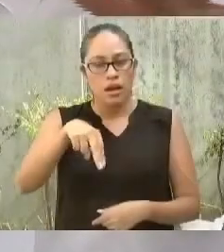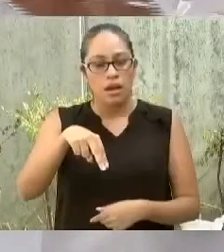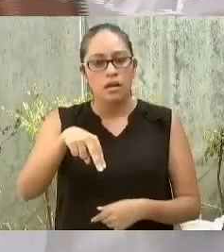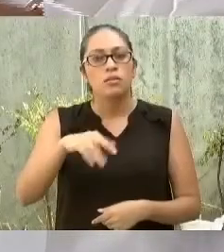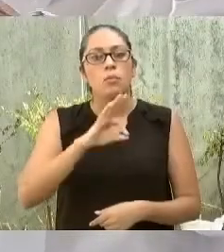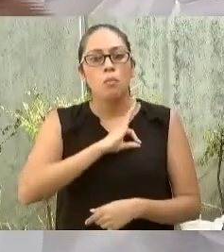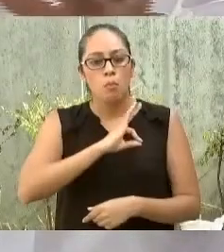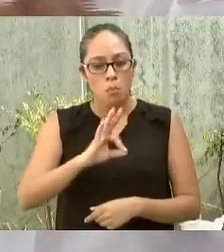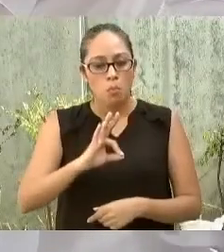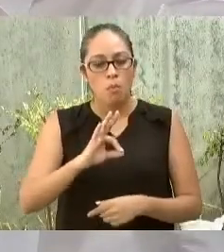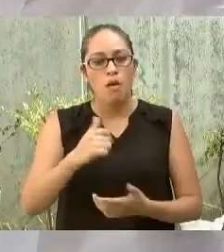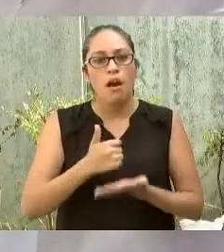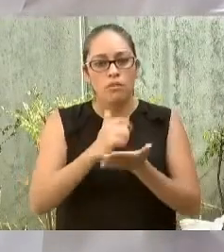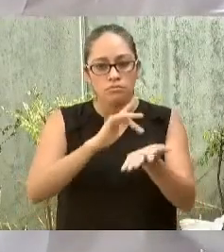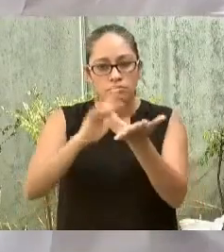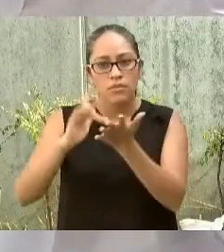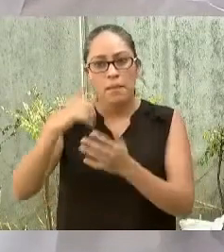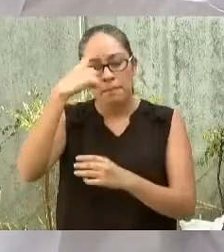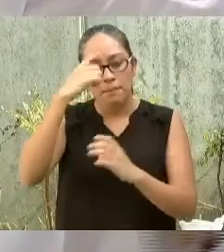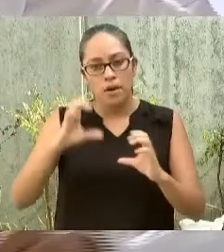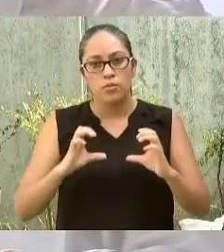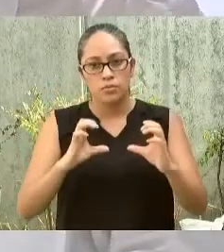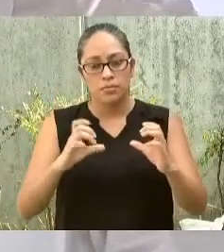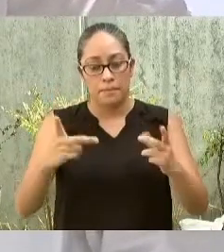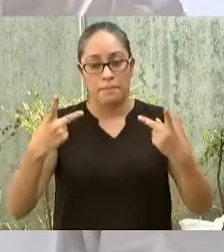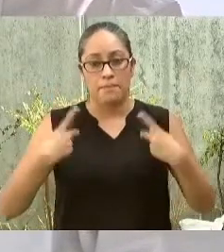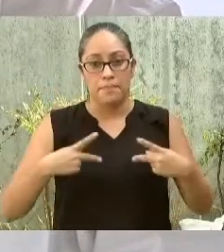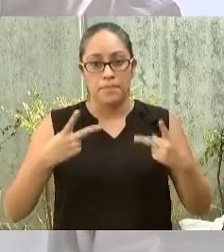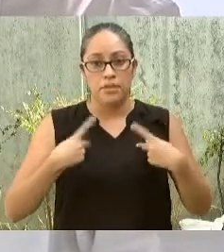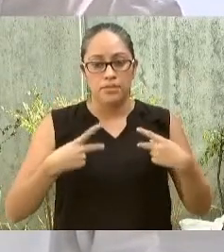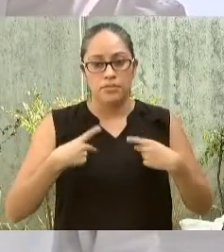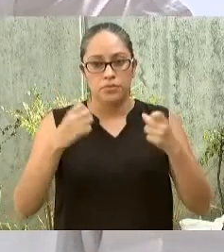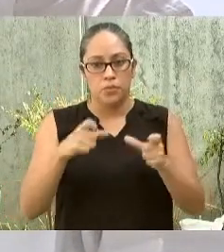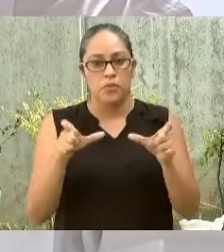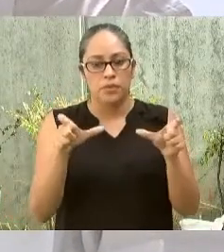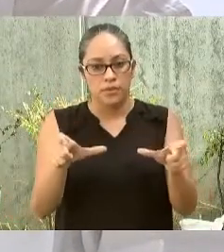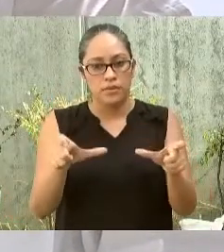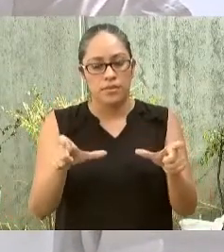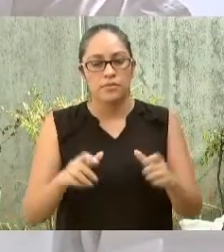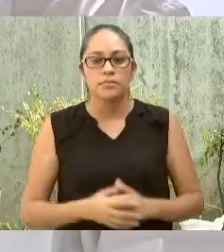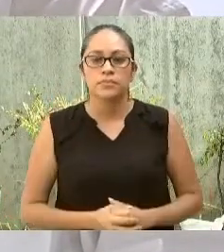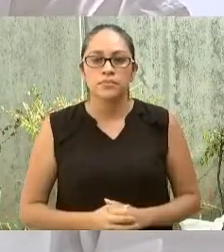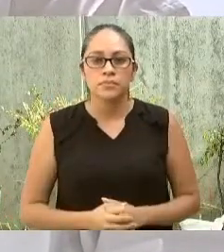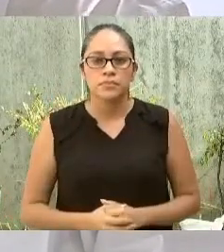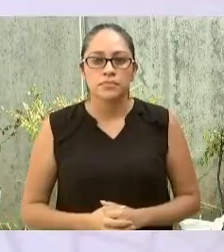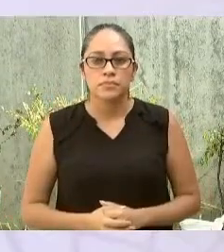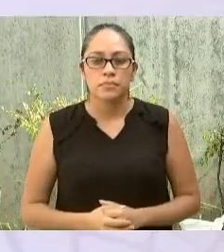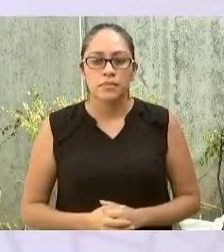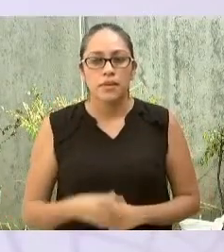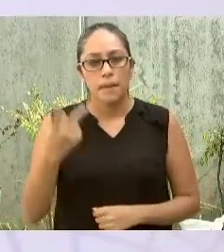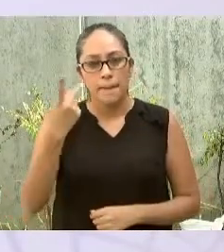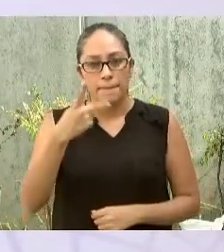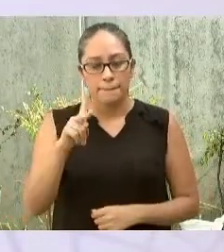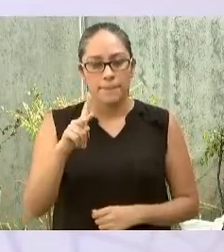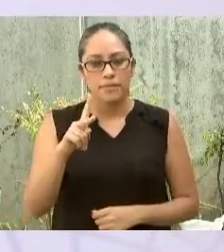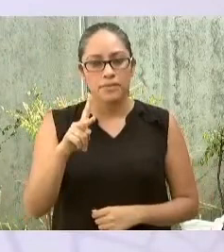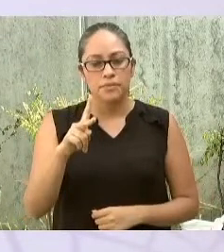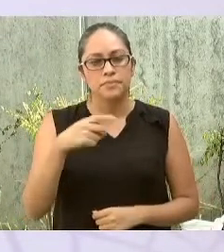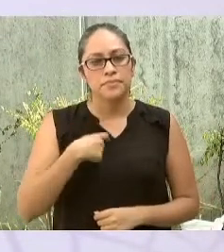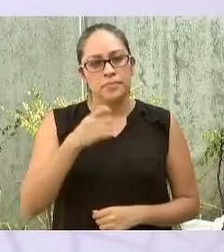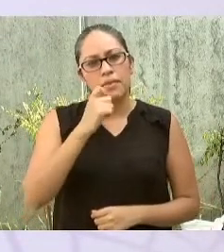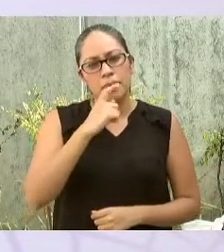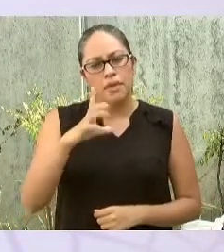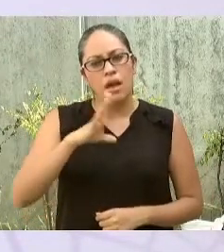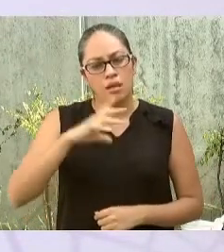territorio para cuidar a los ciudadanos. Pero decía yo también de